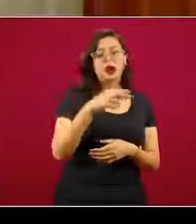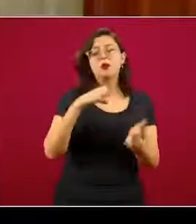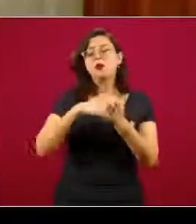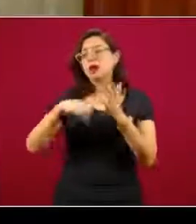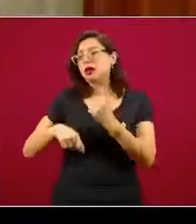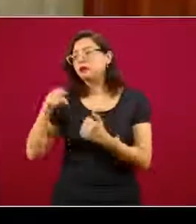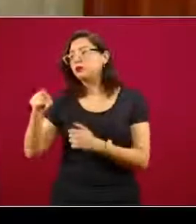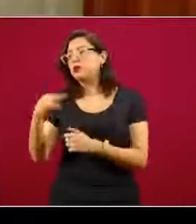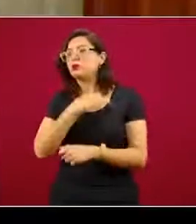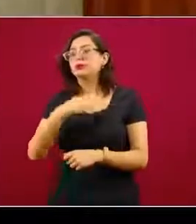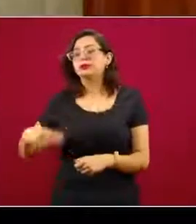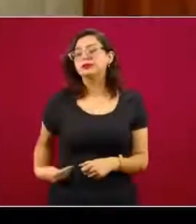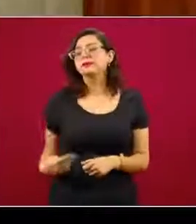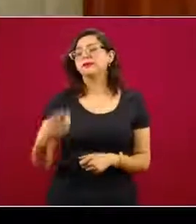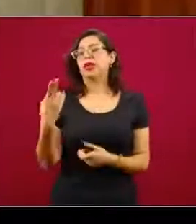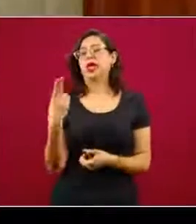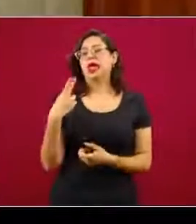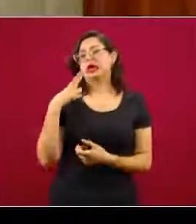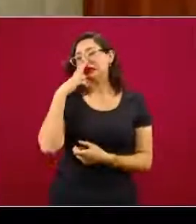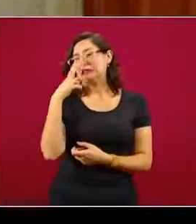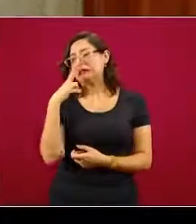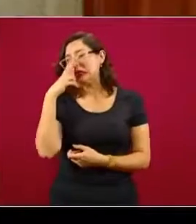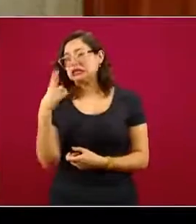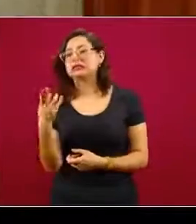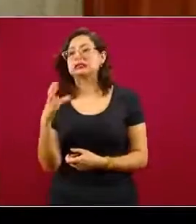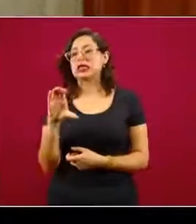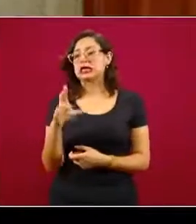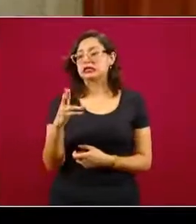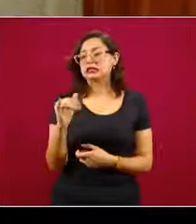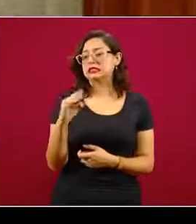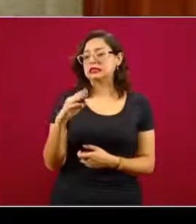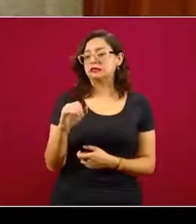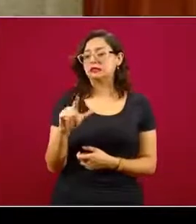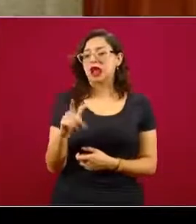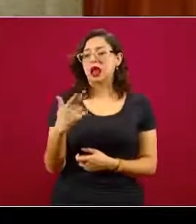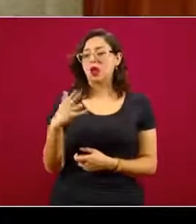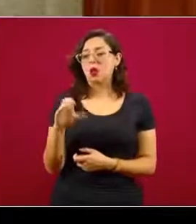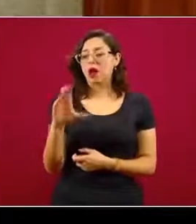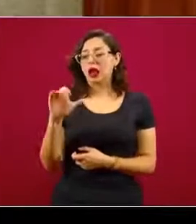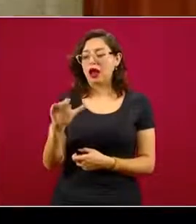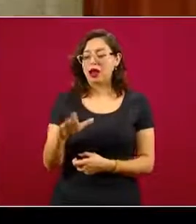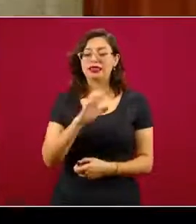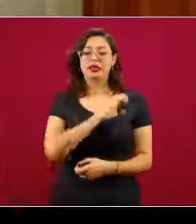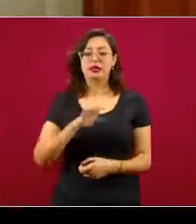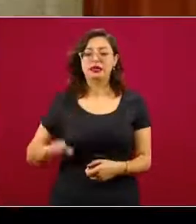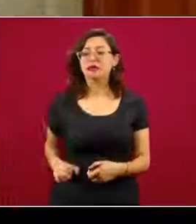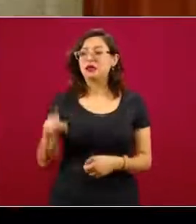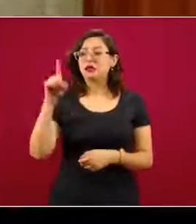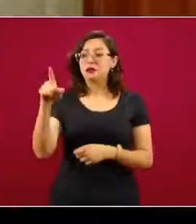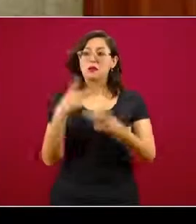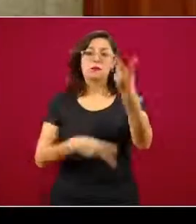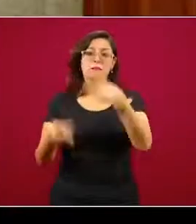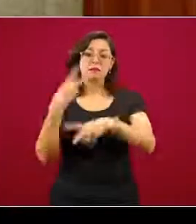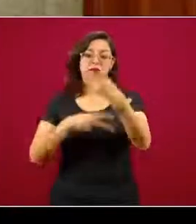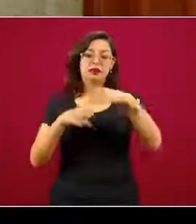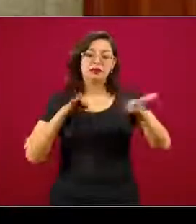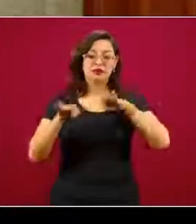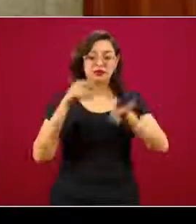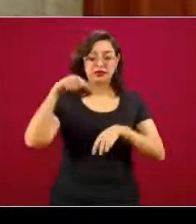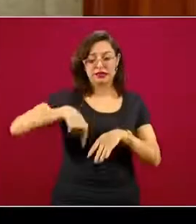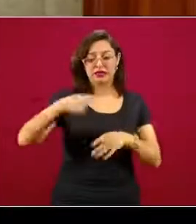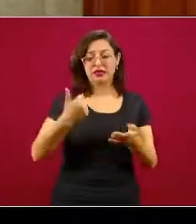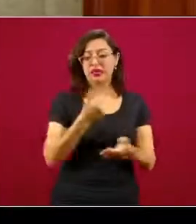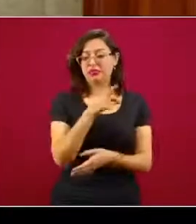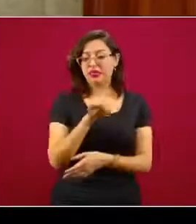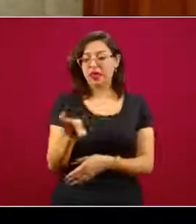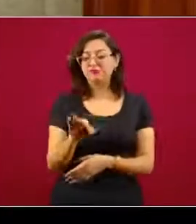hay Chimalhuacán, Catepec, que pues prácticamente el 80% de las personas que viven en el Estado de México vienen a trabajar al Distrito Federal? Entonces,